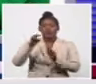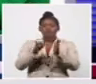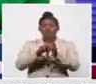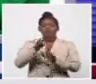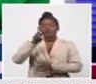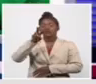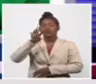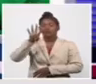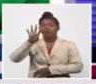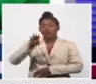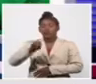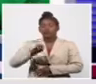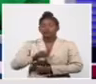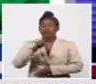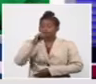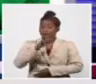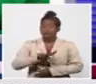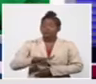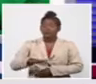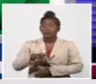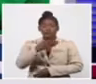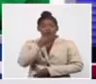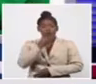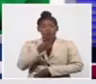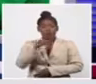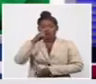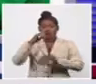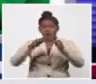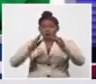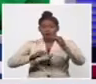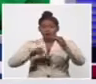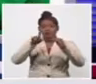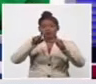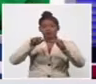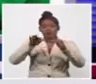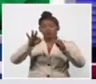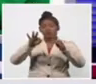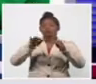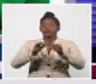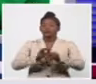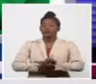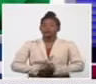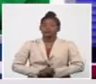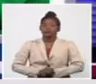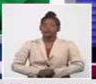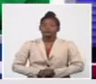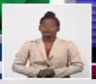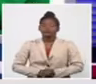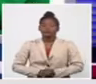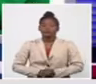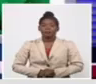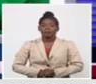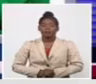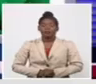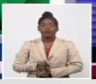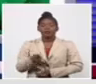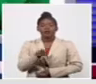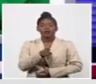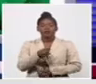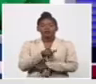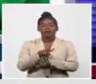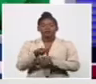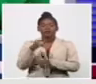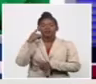3.240 niños, jóvenes de 18 años y menos que han tenido